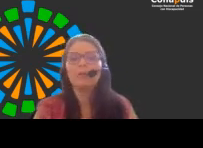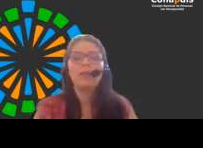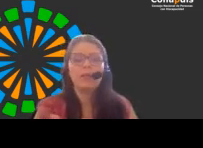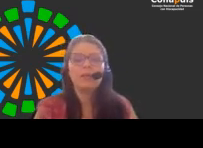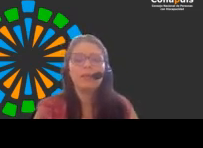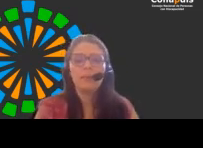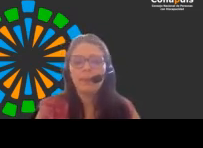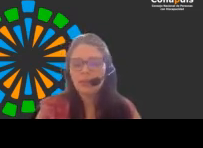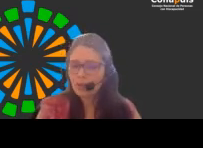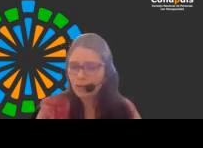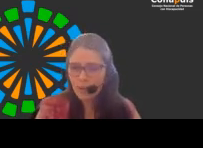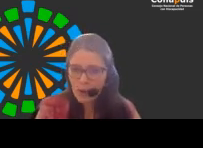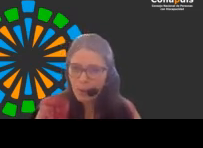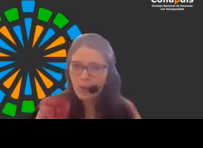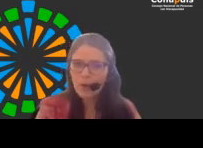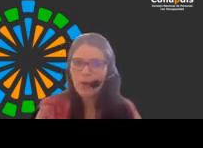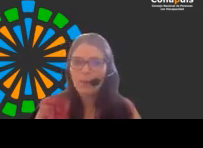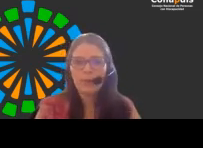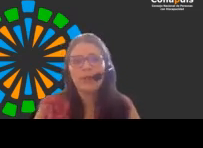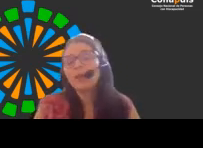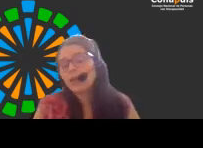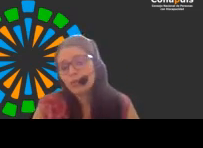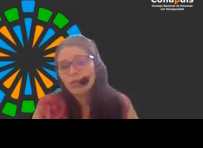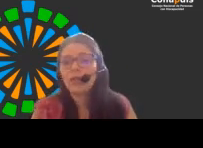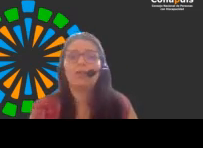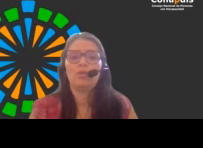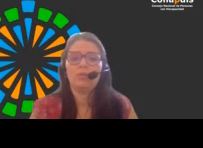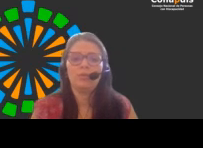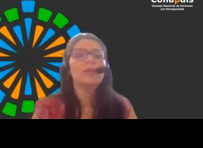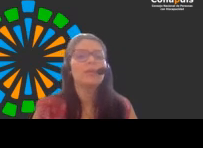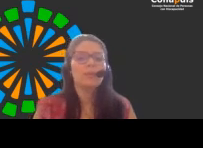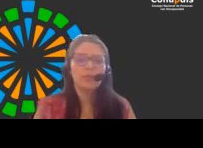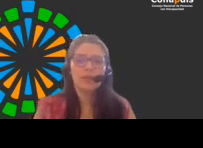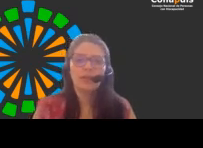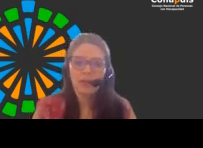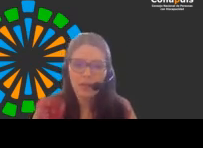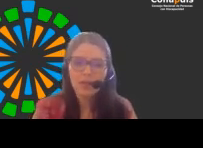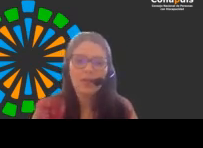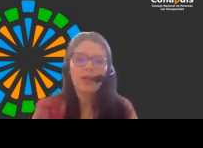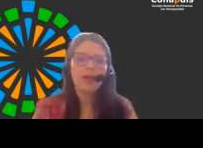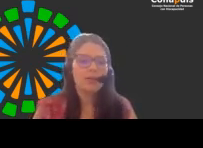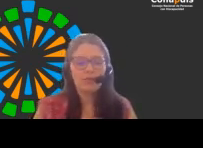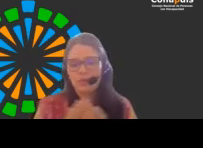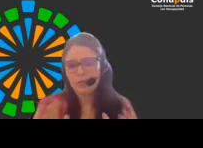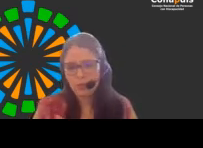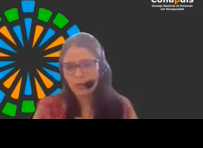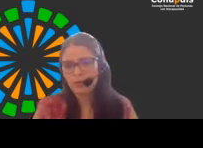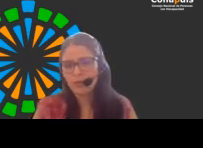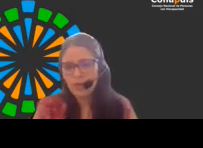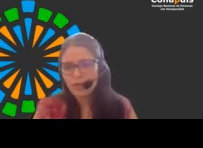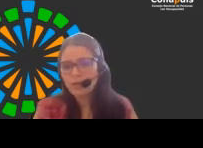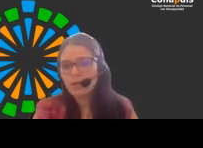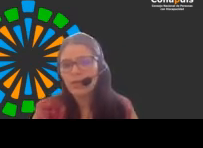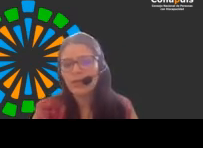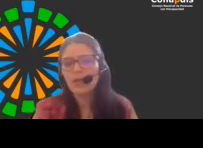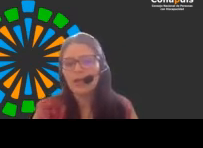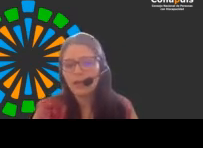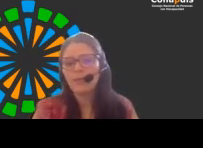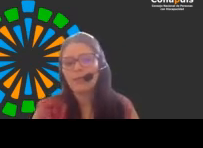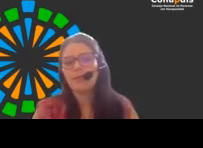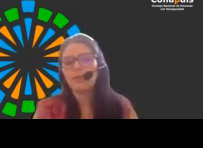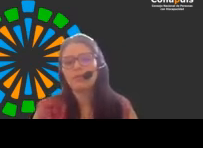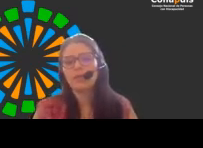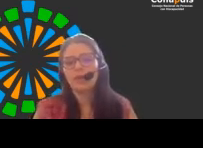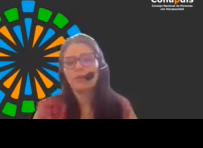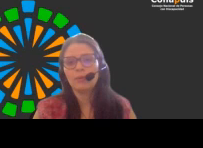en medio pero tiende a ser bastante bajo porque es un derecho verdad sabemos que acceder a la información es un derecho y